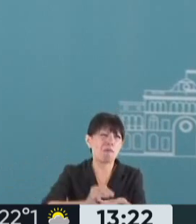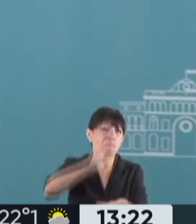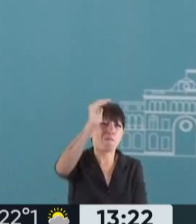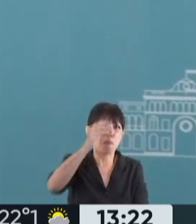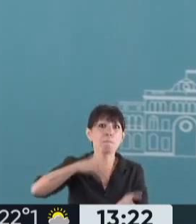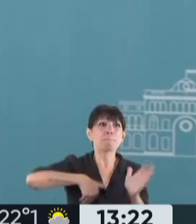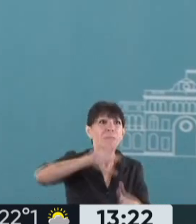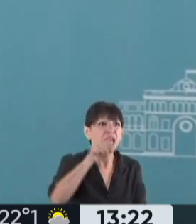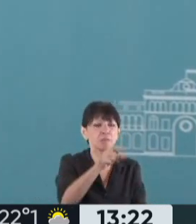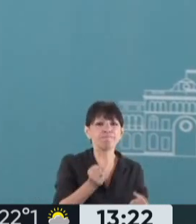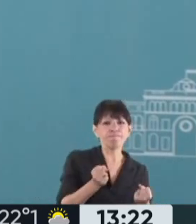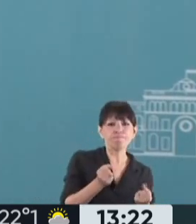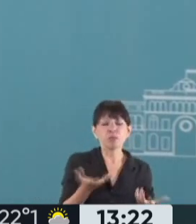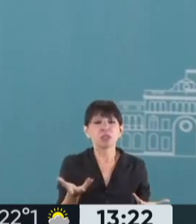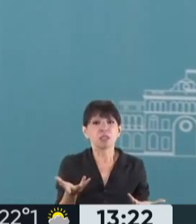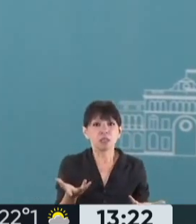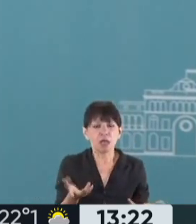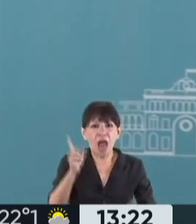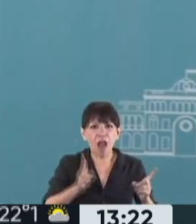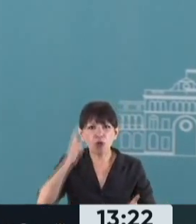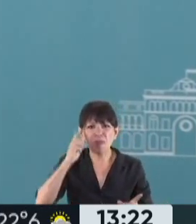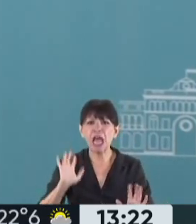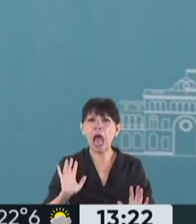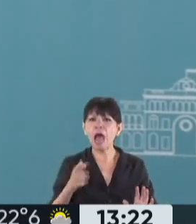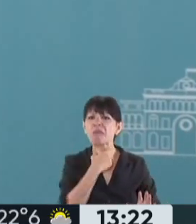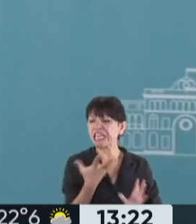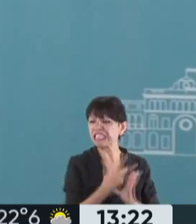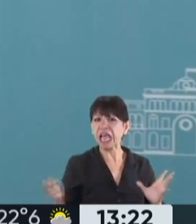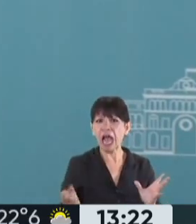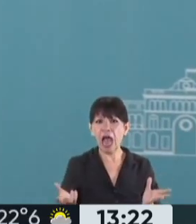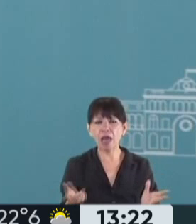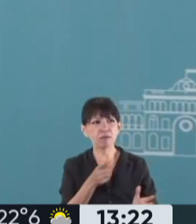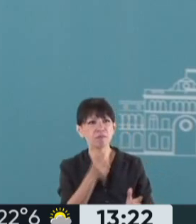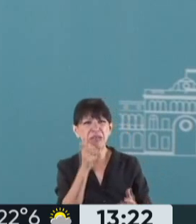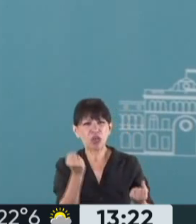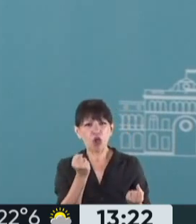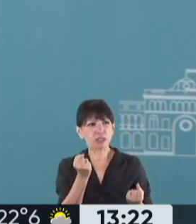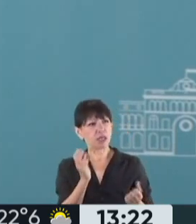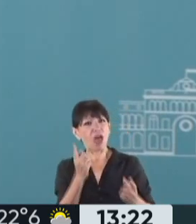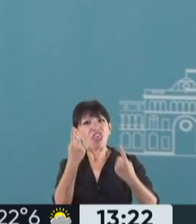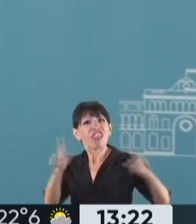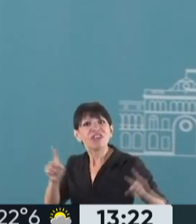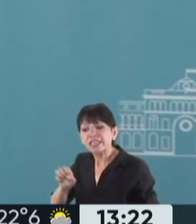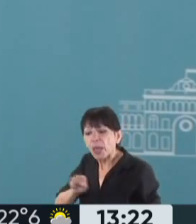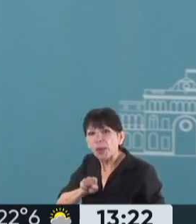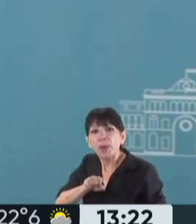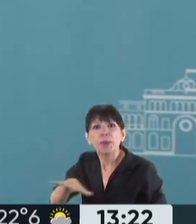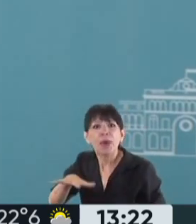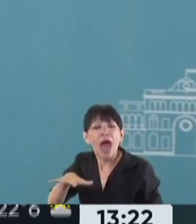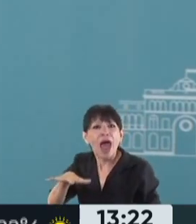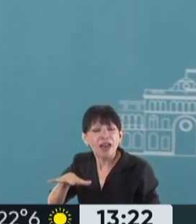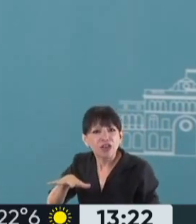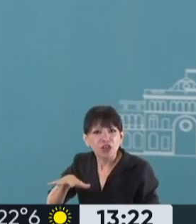pareciera que le estamos sacando algo a alguien, cuando uno va a los barrios populares y ve que es la